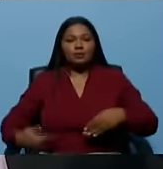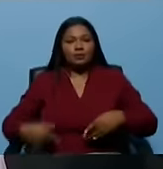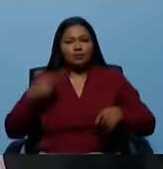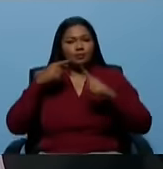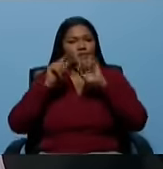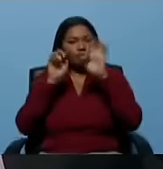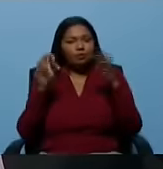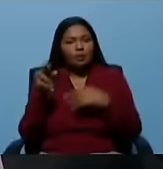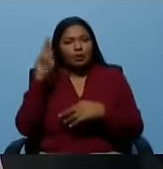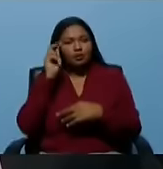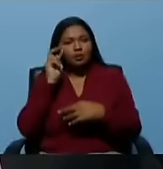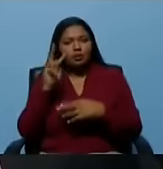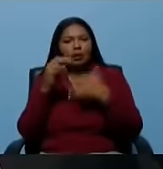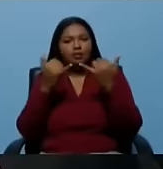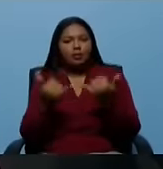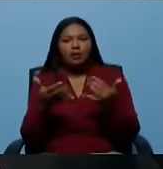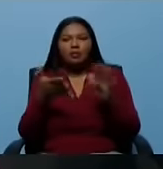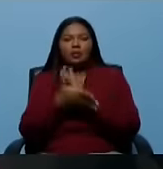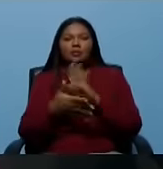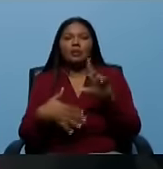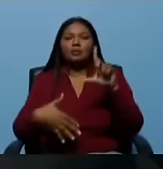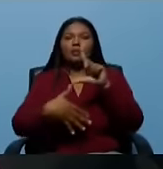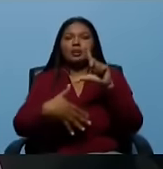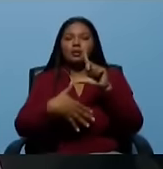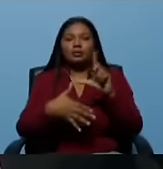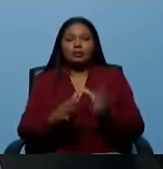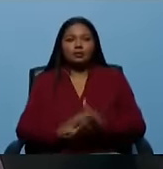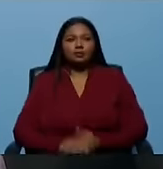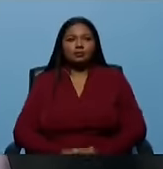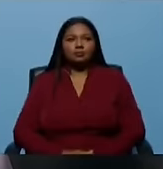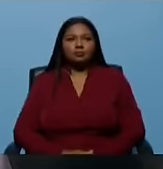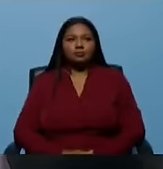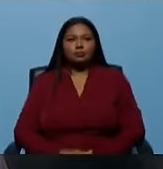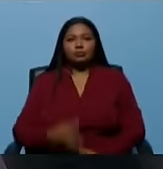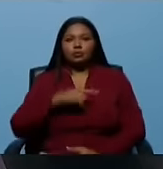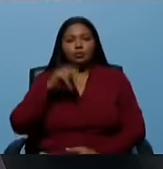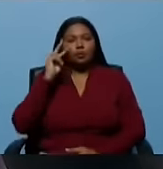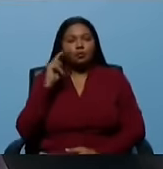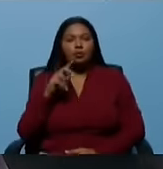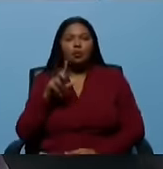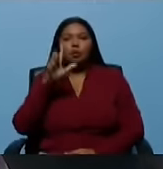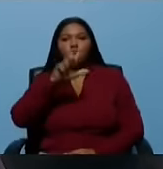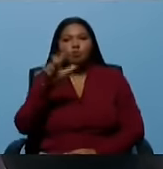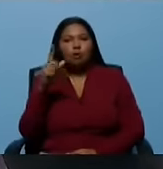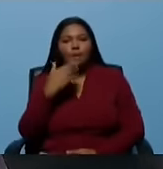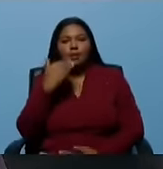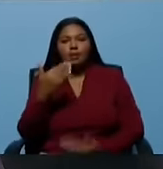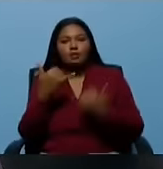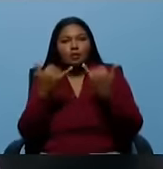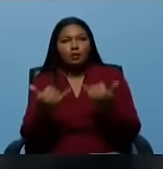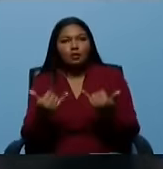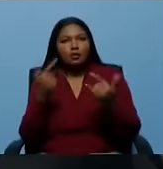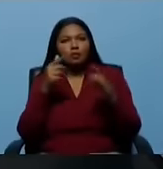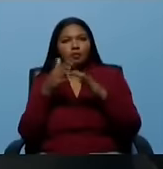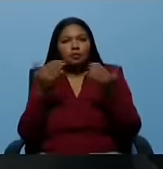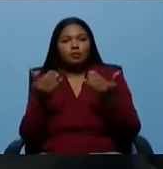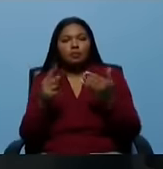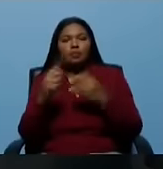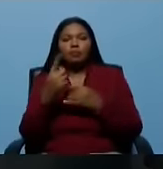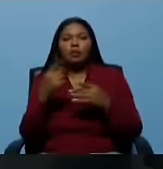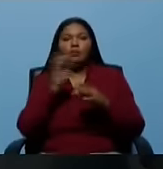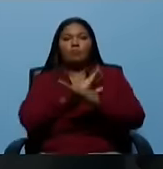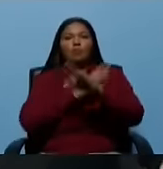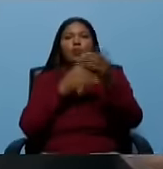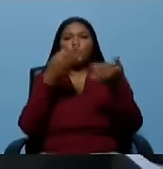doble racero que está ocurriendo también en América Latina cuando vemos a un Lula exigiéndole a elom que respeta el poder judicial de